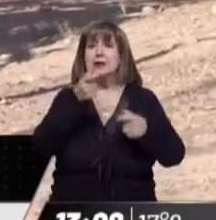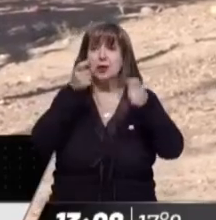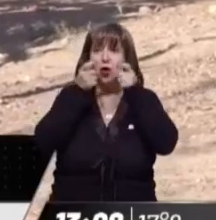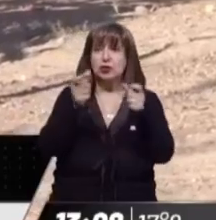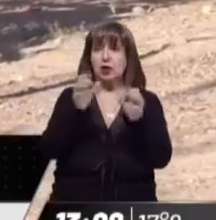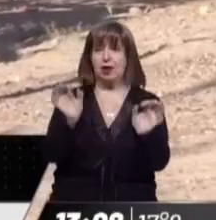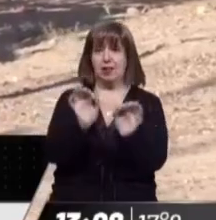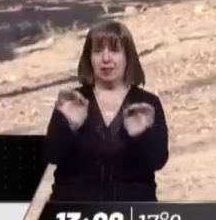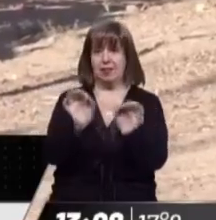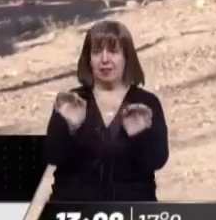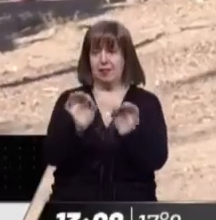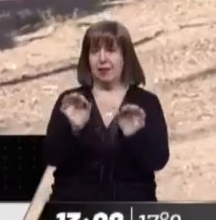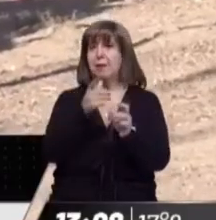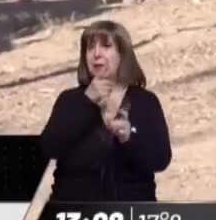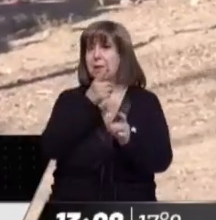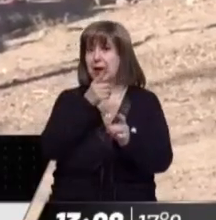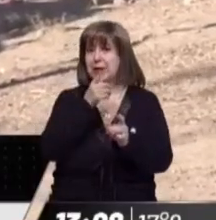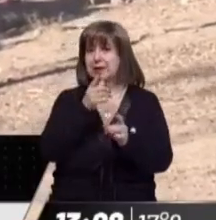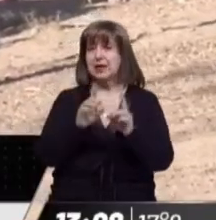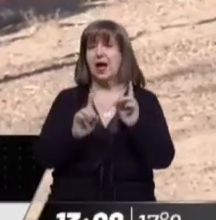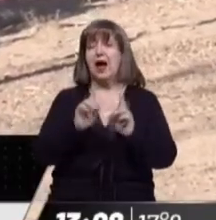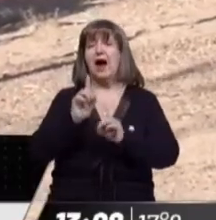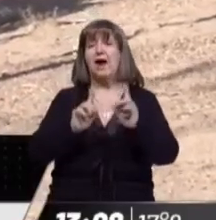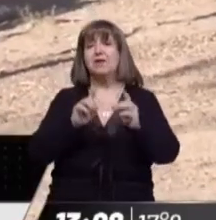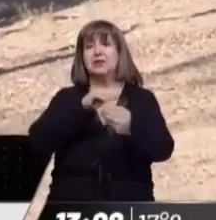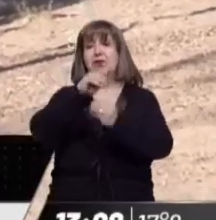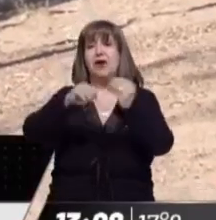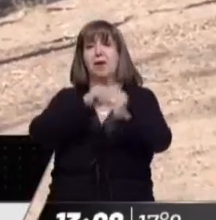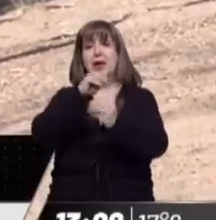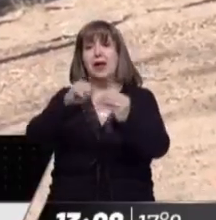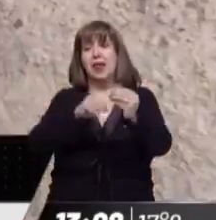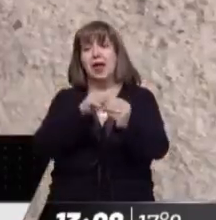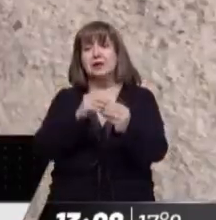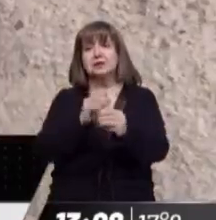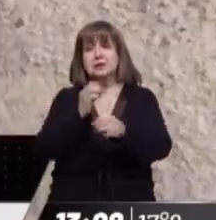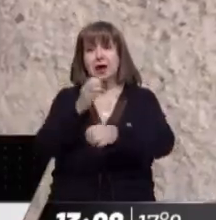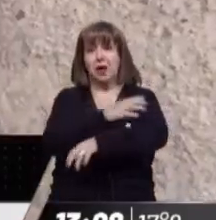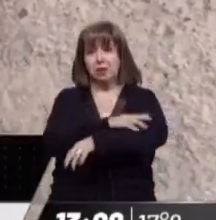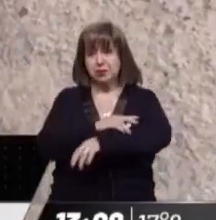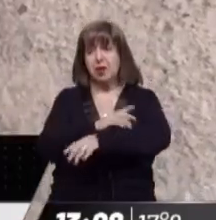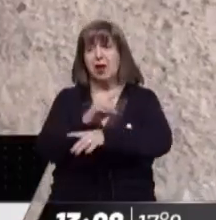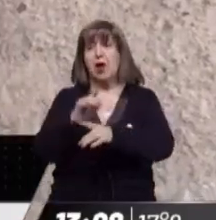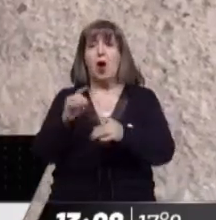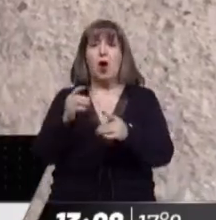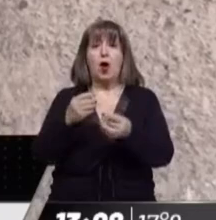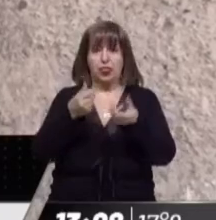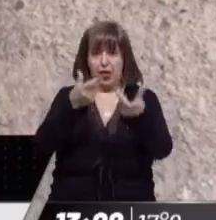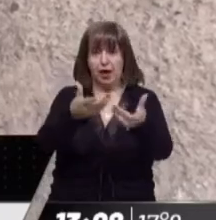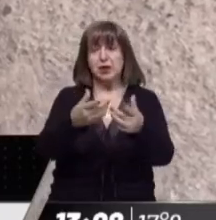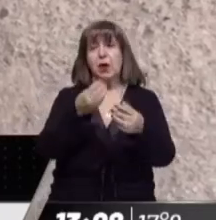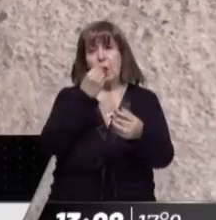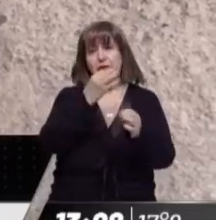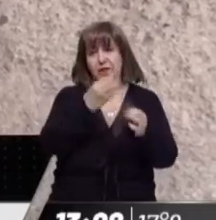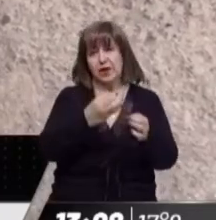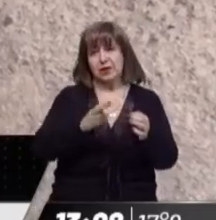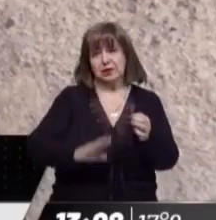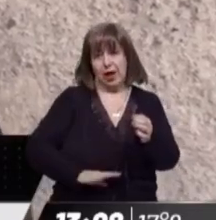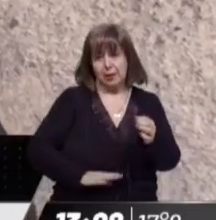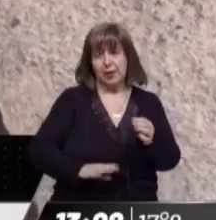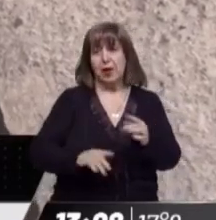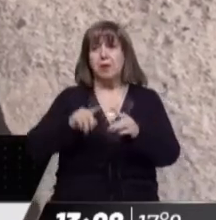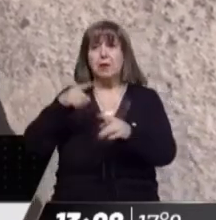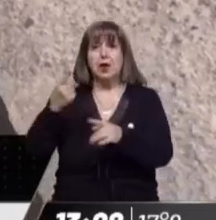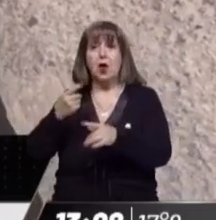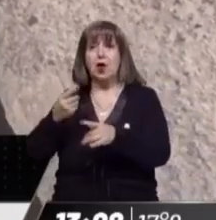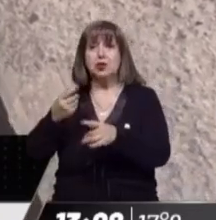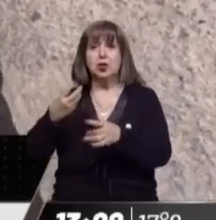familia no tiene No tiene la misma capacidad que esos otra entonces no dónde comercializan y mire ahí